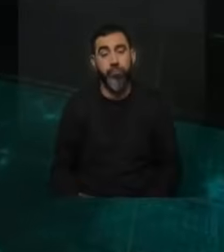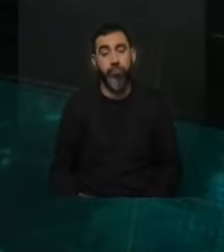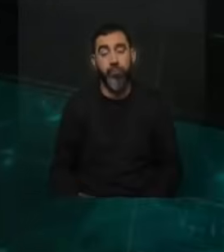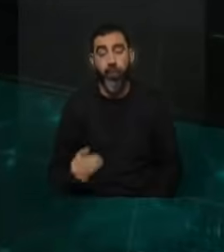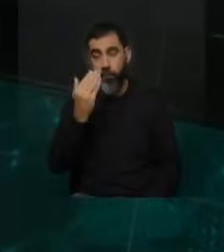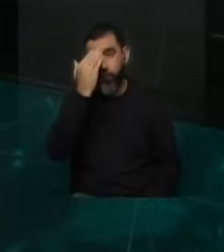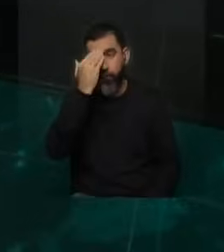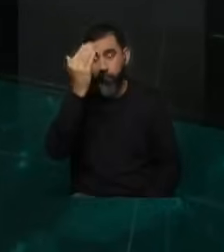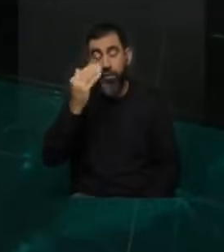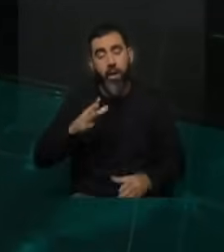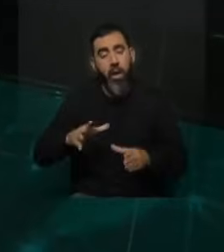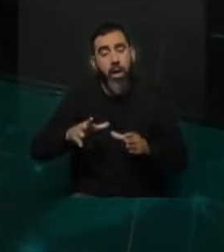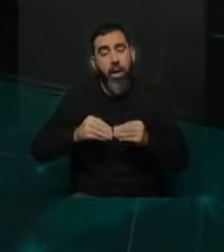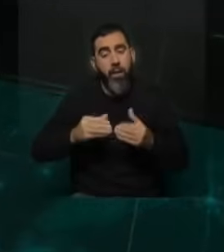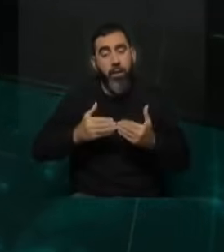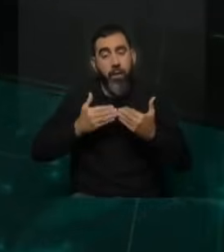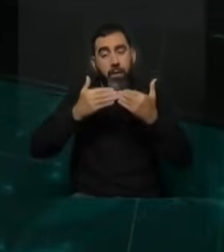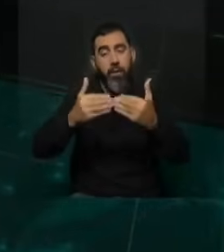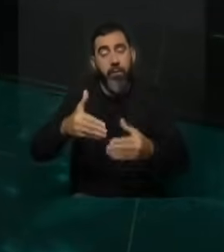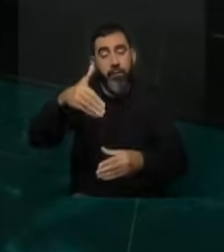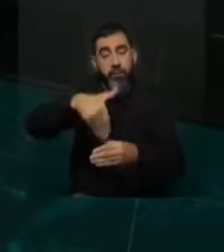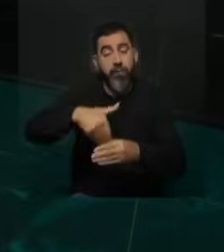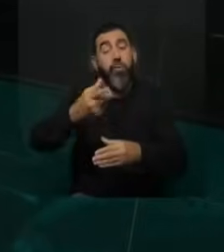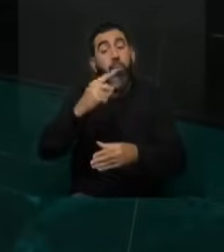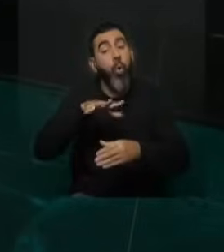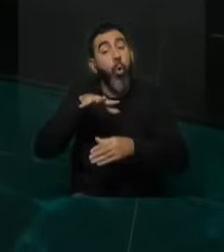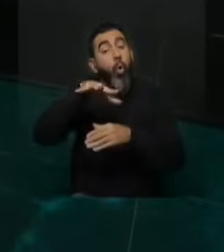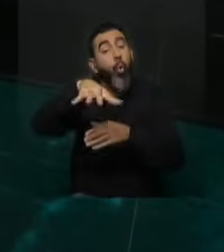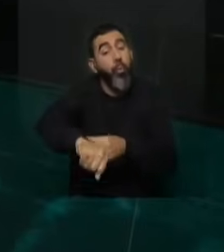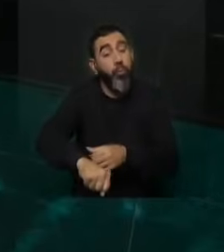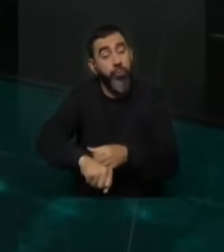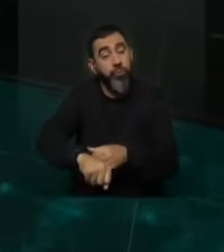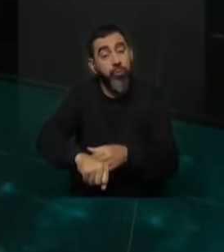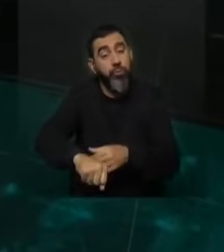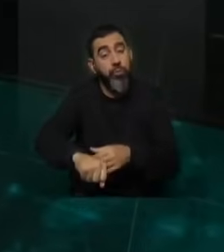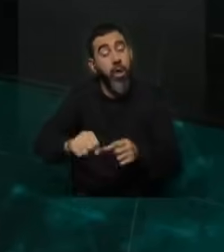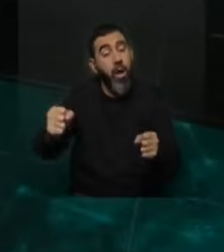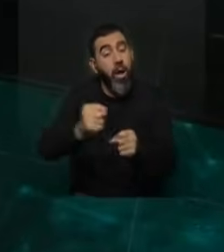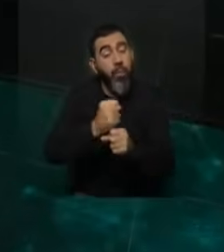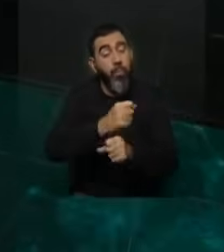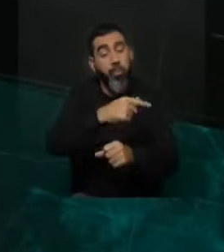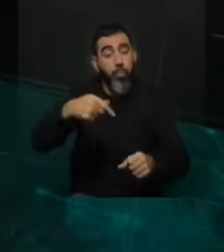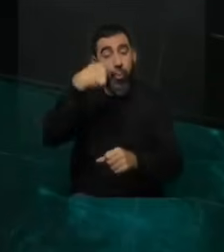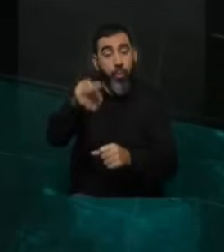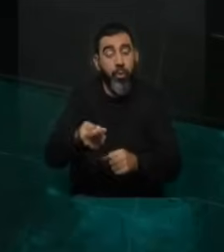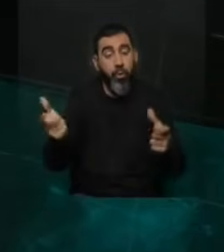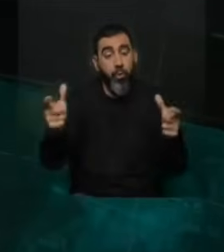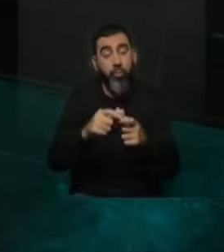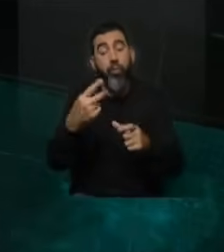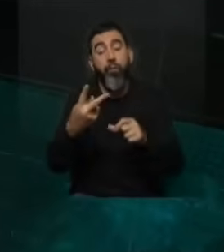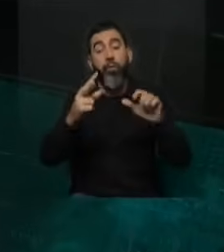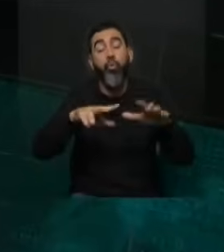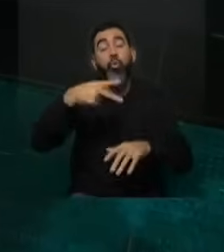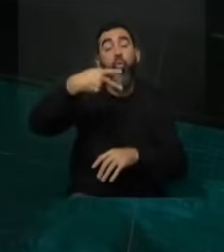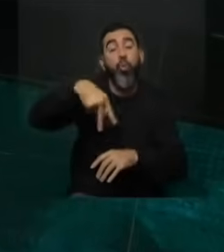frente amplio aceptó postergar la votación pero con el compromiso de que se puede aprobar la próxima semana en Comisión y el 28 de